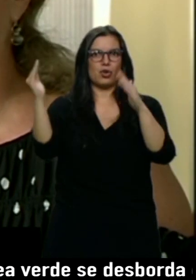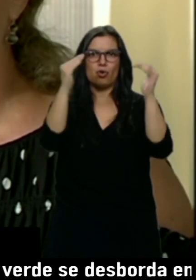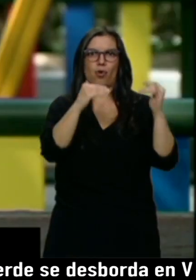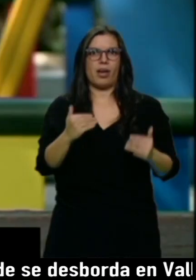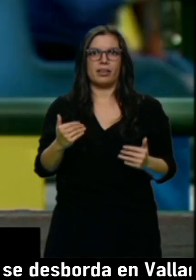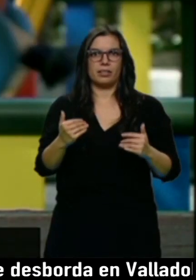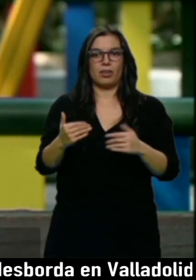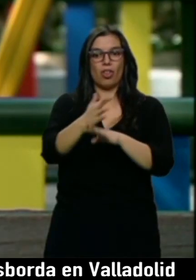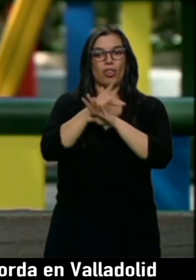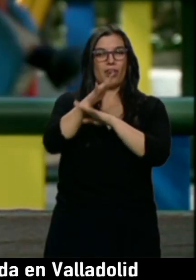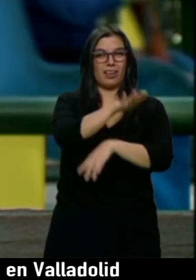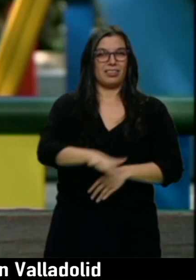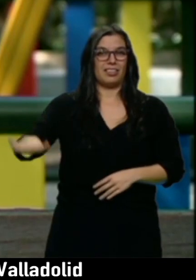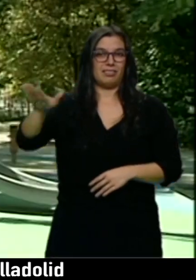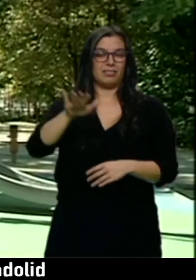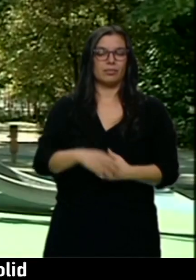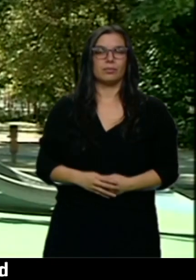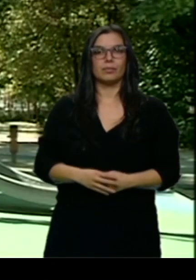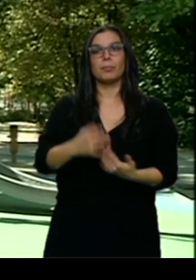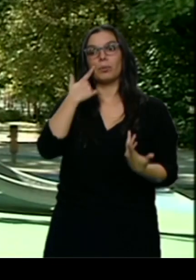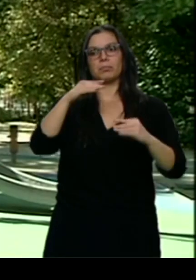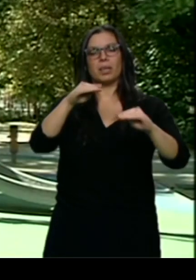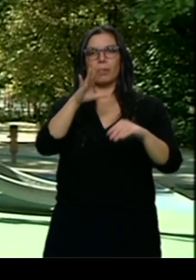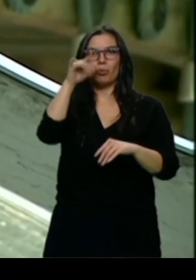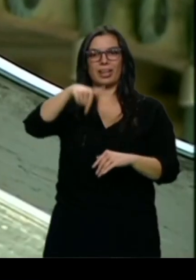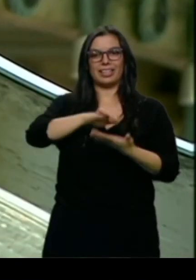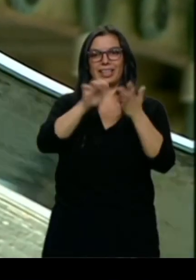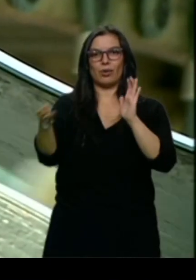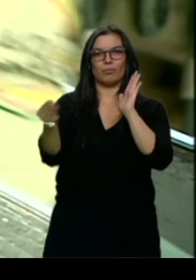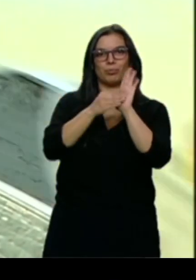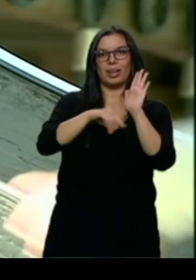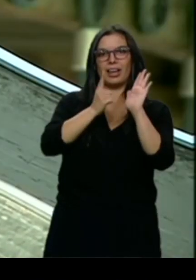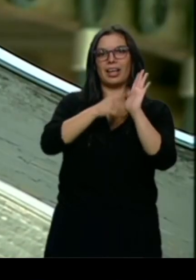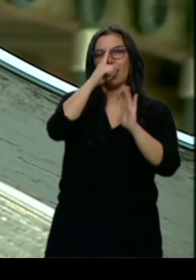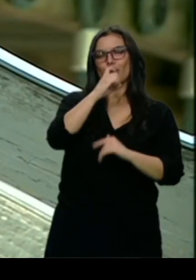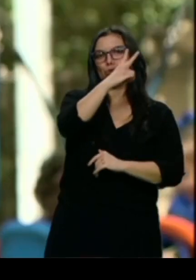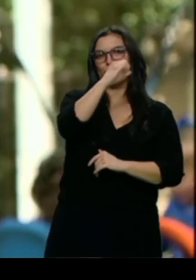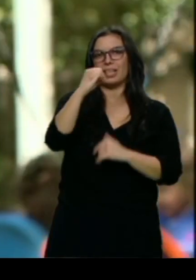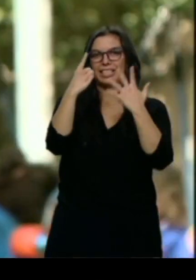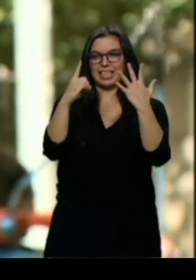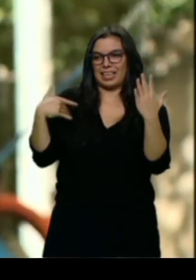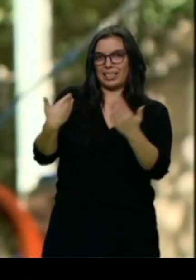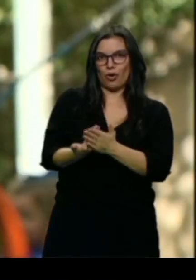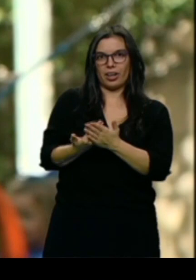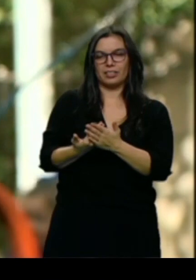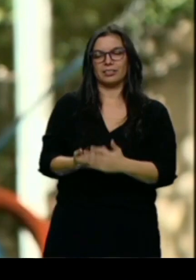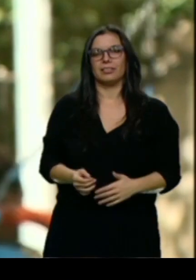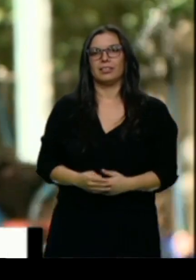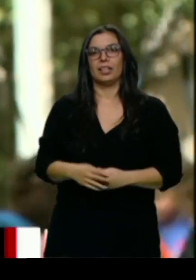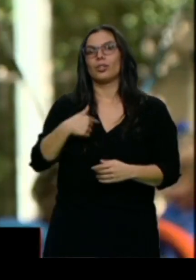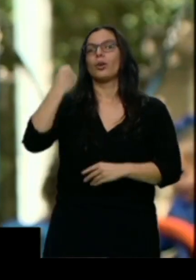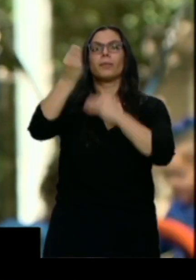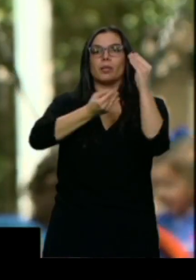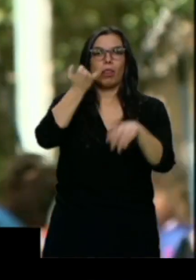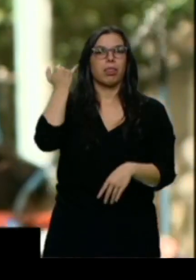para menores. Lo llamativo es que en Castilla y León esa obligación está recogida en la ley desde el año 2006. Yo creo que ha sido un despiste o algo